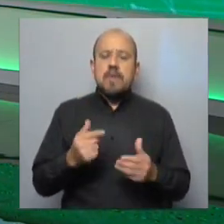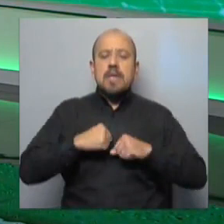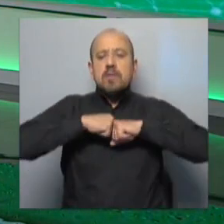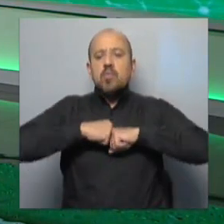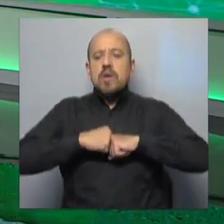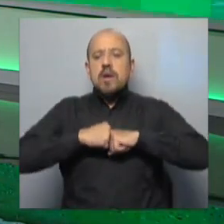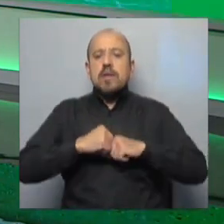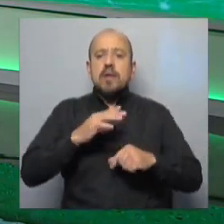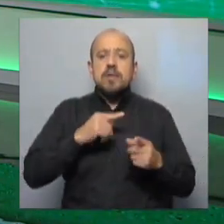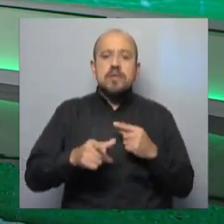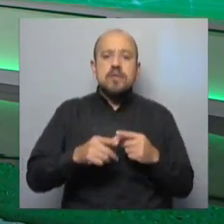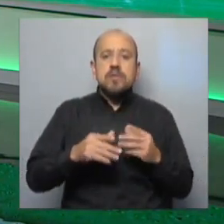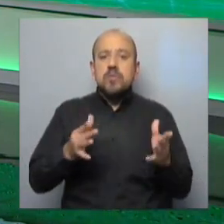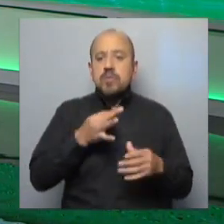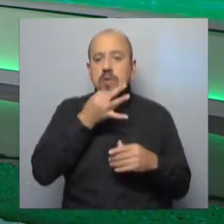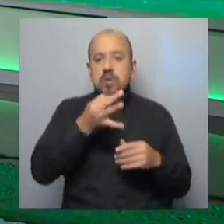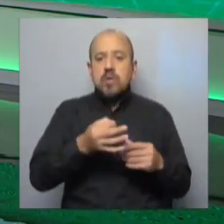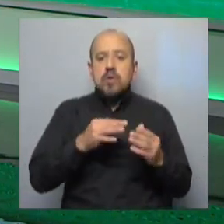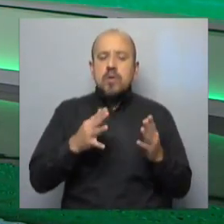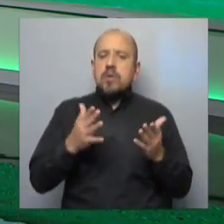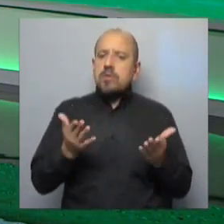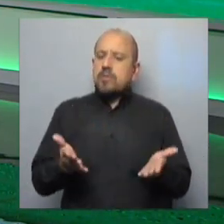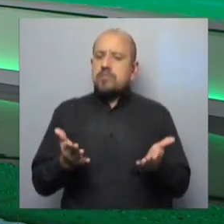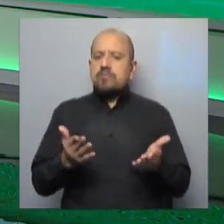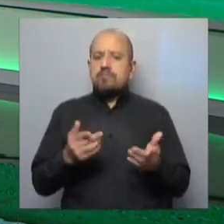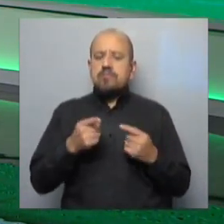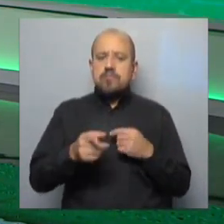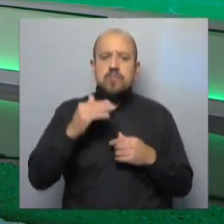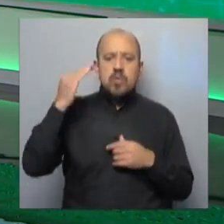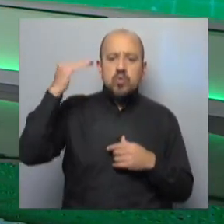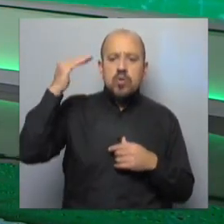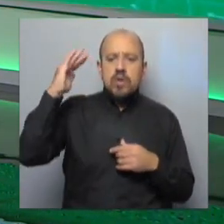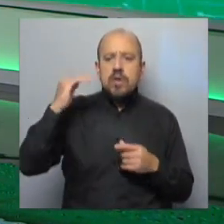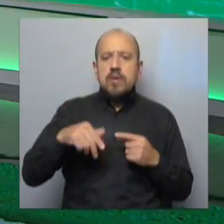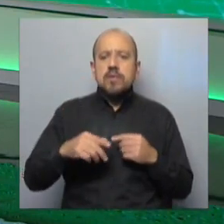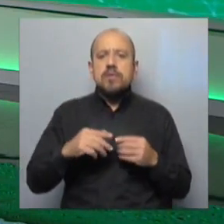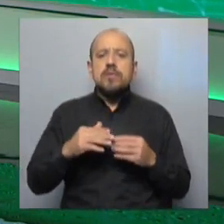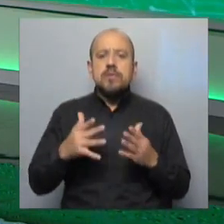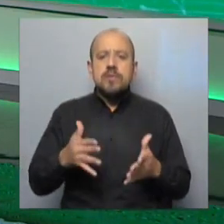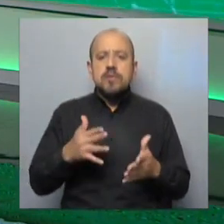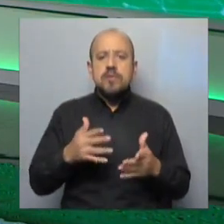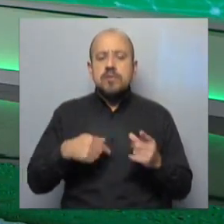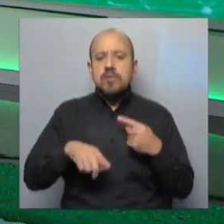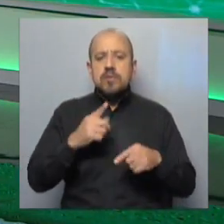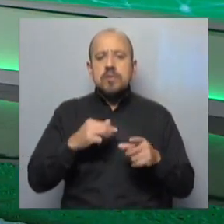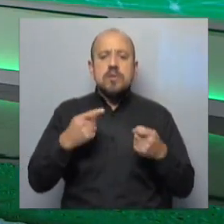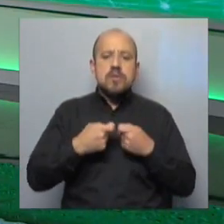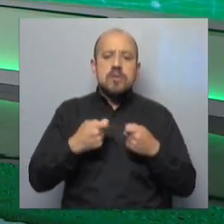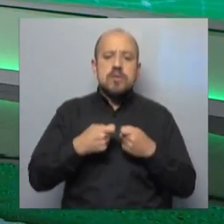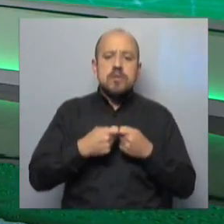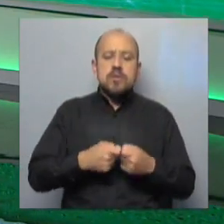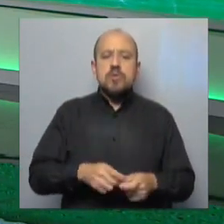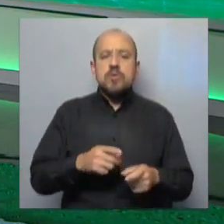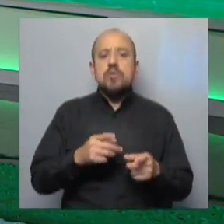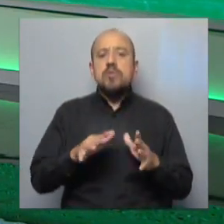gremial deberá determinar si sus dichos constituyen un agravio a las autoridades principios y fines del gremio antes de ser